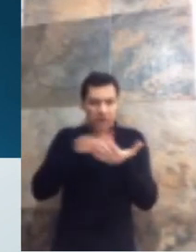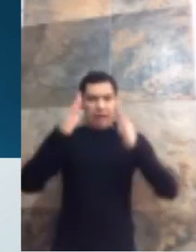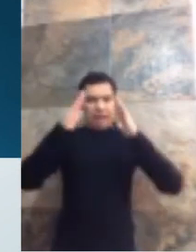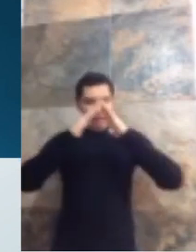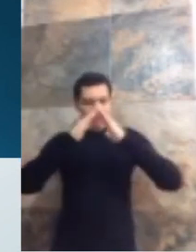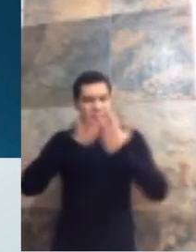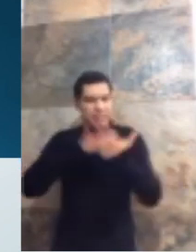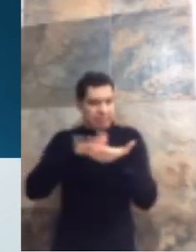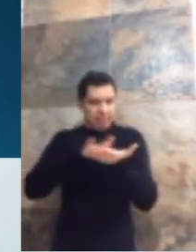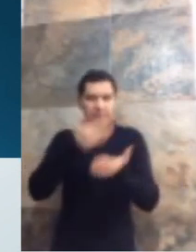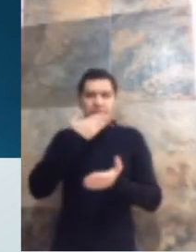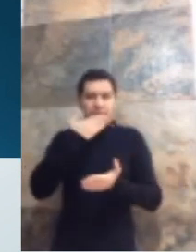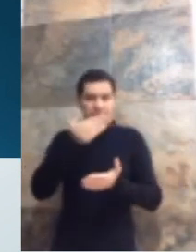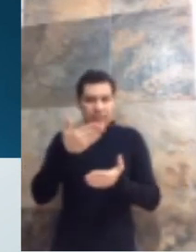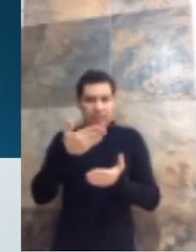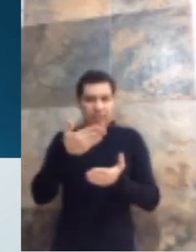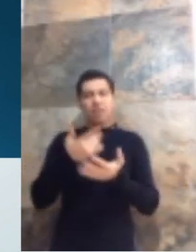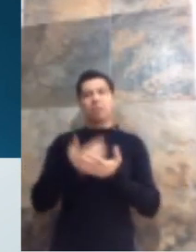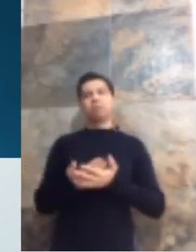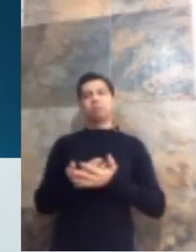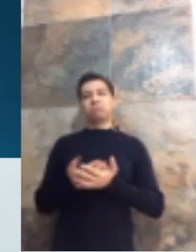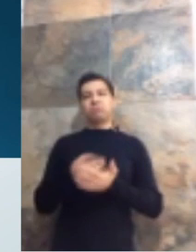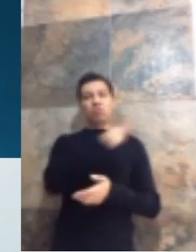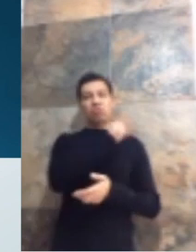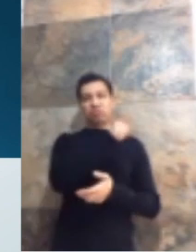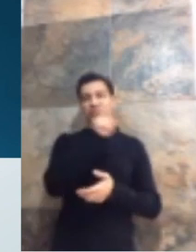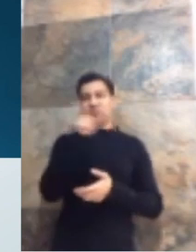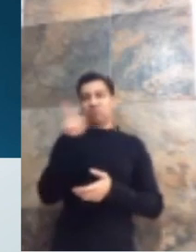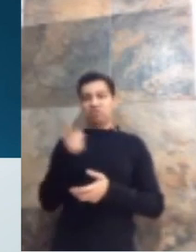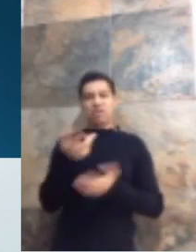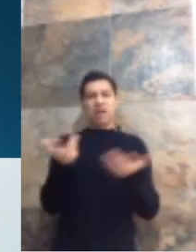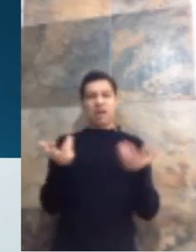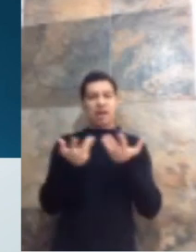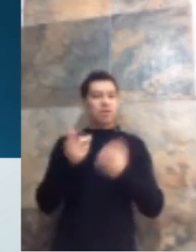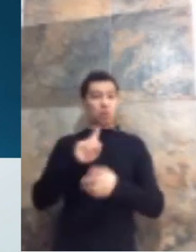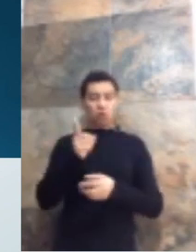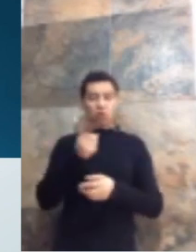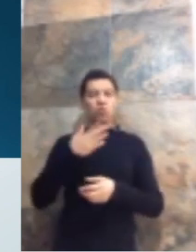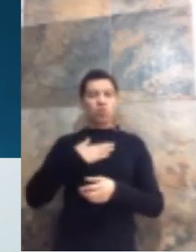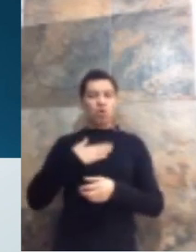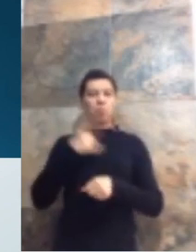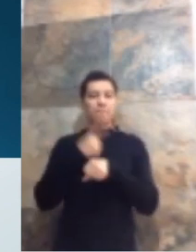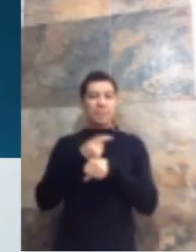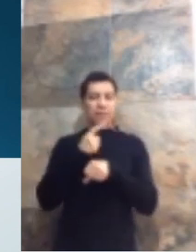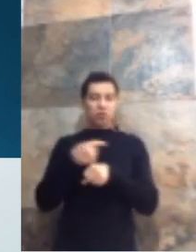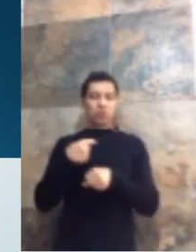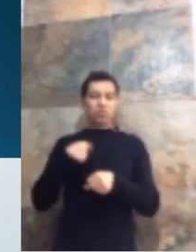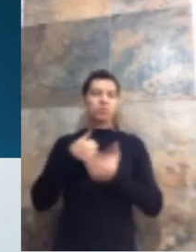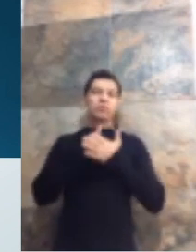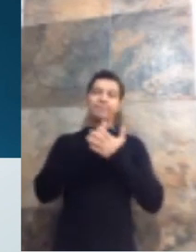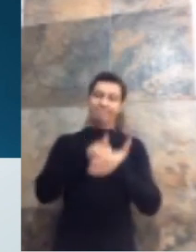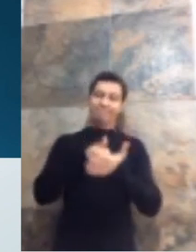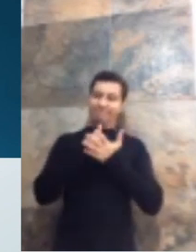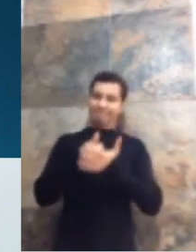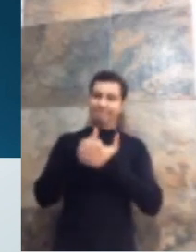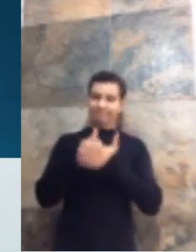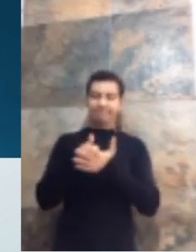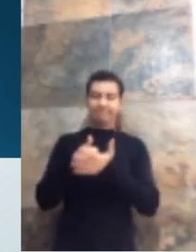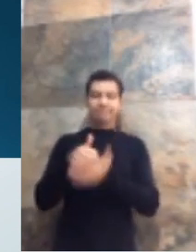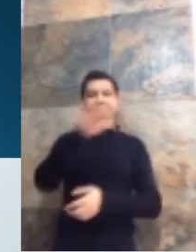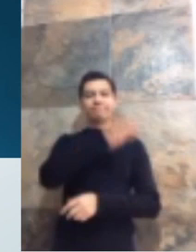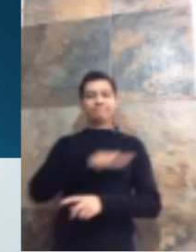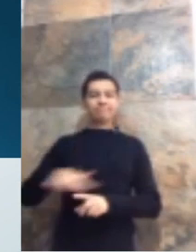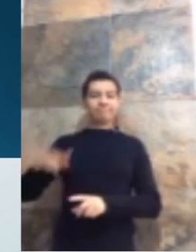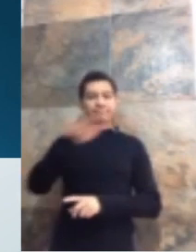el comportamiento instrumental, es la forma en que nuestra conducta afecta al ambiente, abarcan